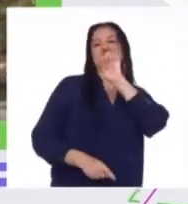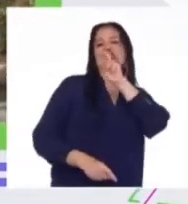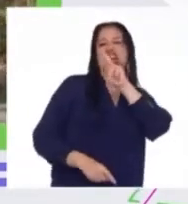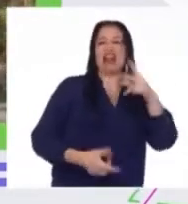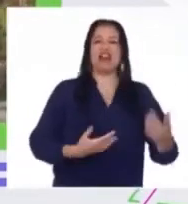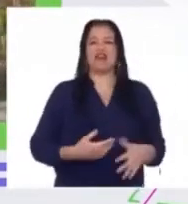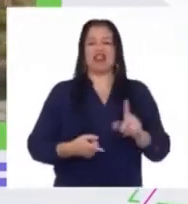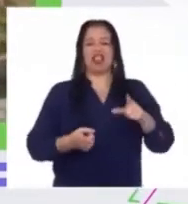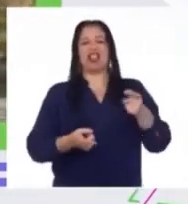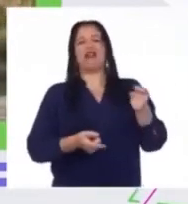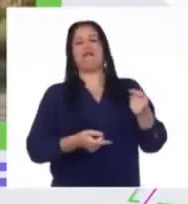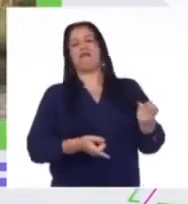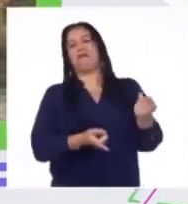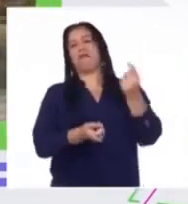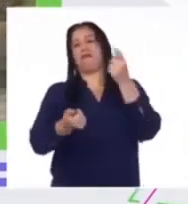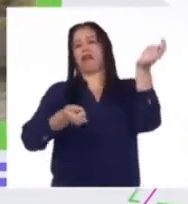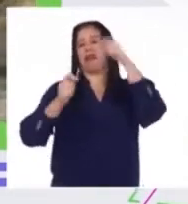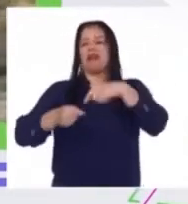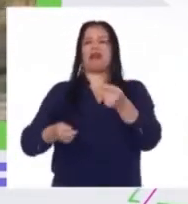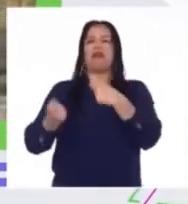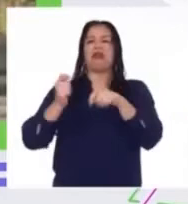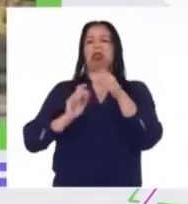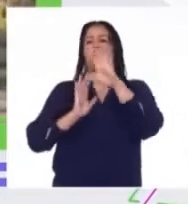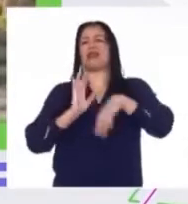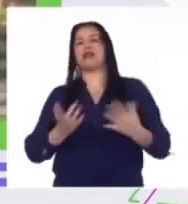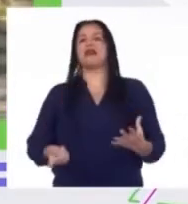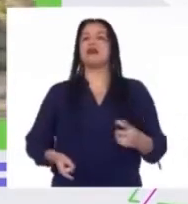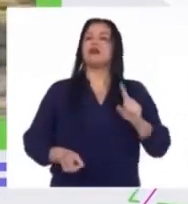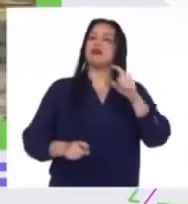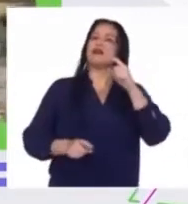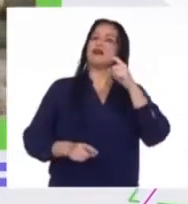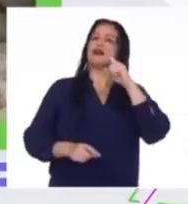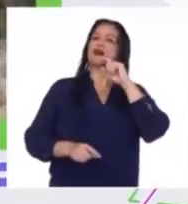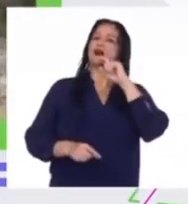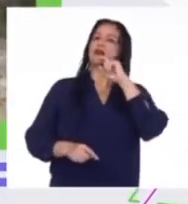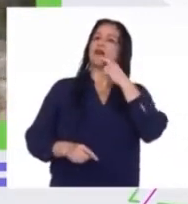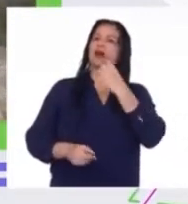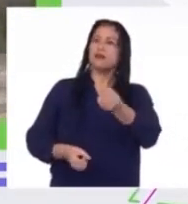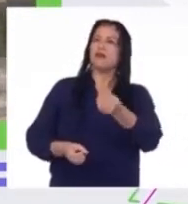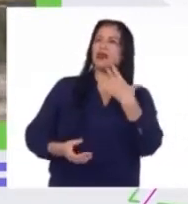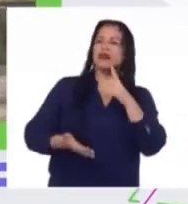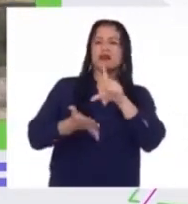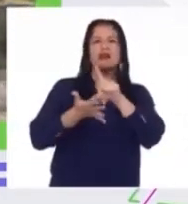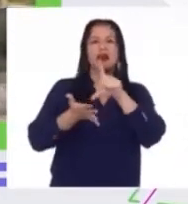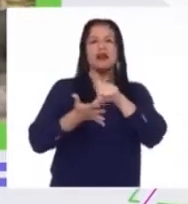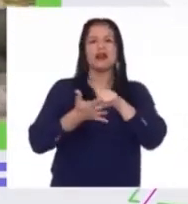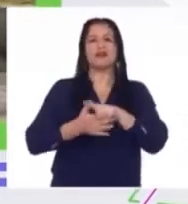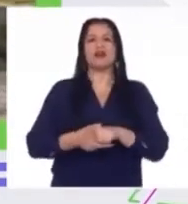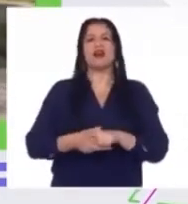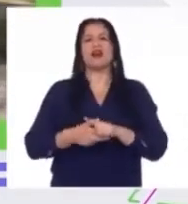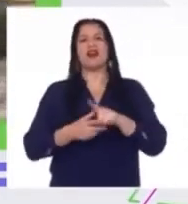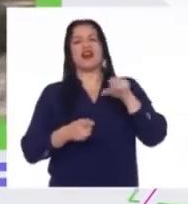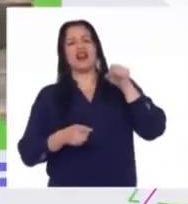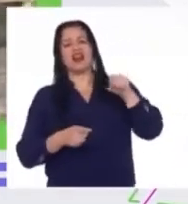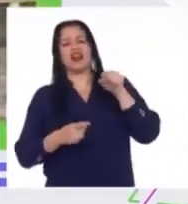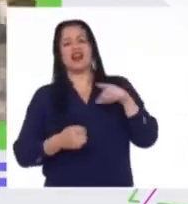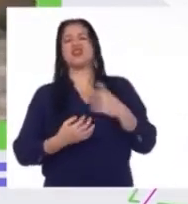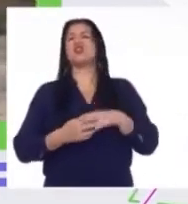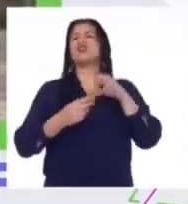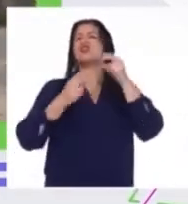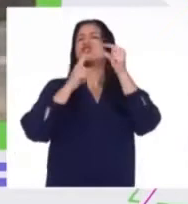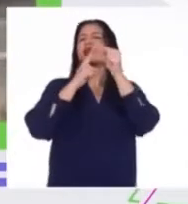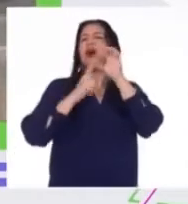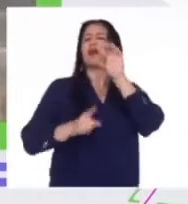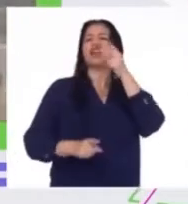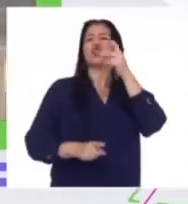viniendo a quitarnos, ¿no? Entonces dice, una señora escuché, por ejemplo, en Lima, ¿no? Esos chutos a